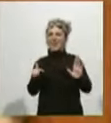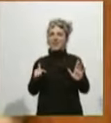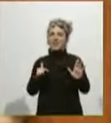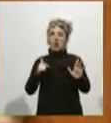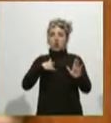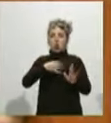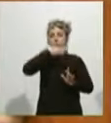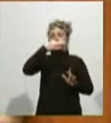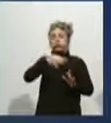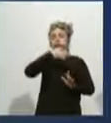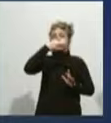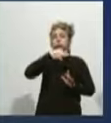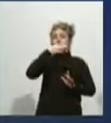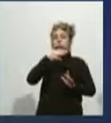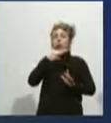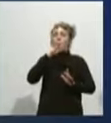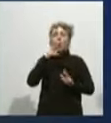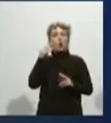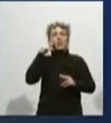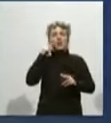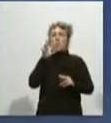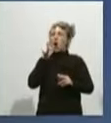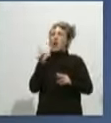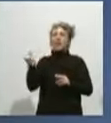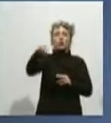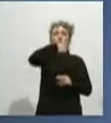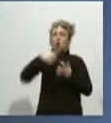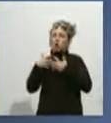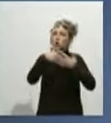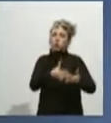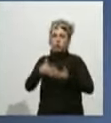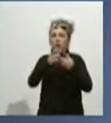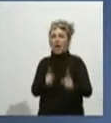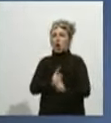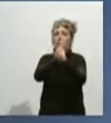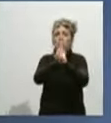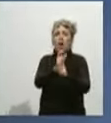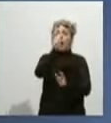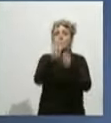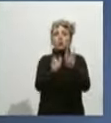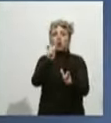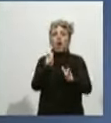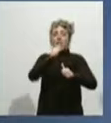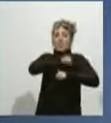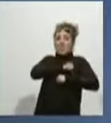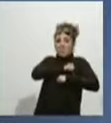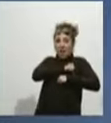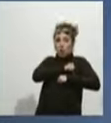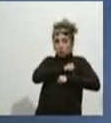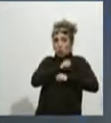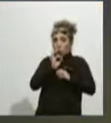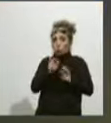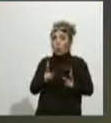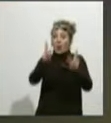ante la barbarie terrorista tenemos que luchar todos juntos. Y a los desempleados, cuando llegué a esta parte dije, a los